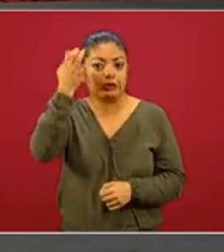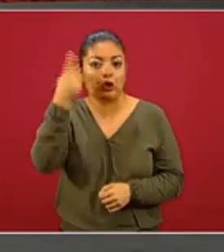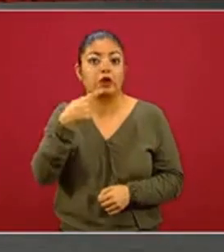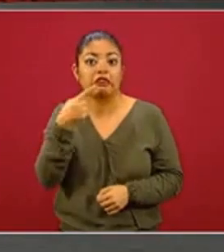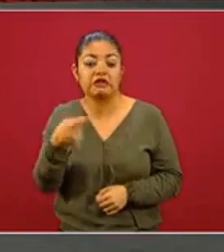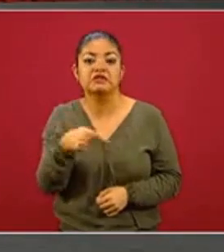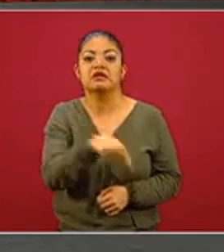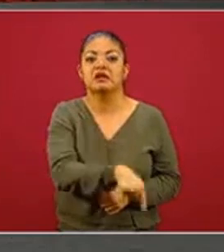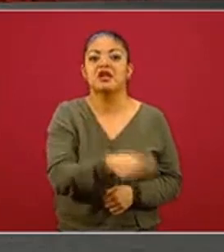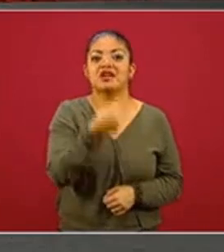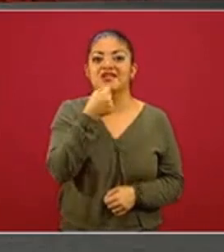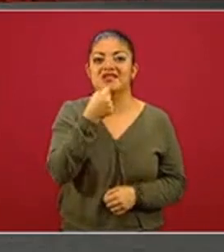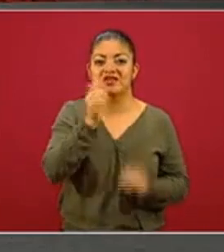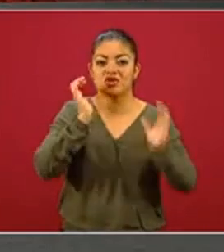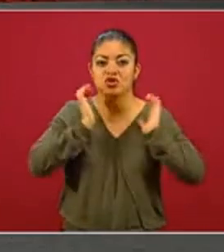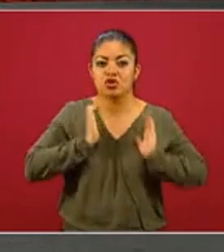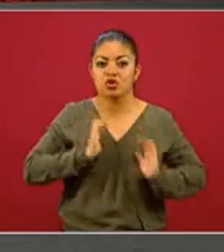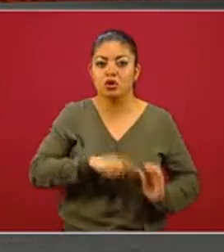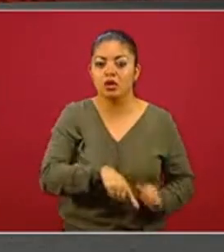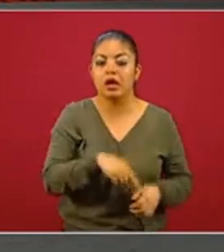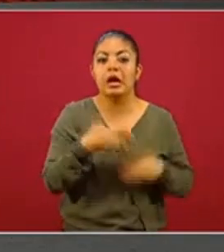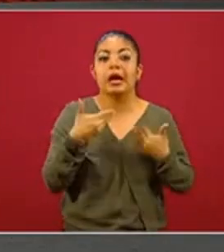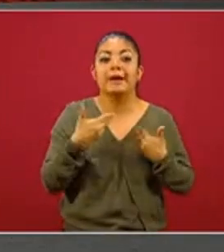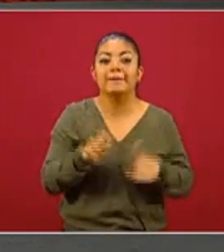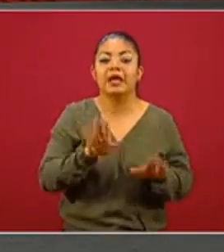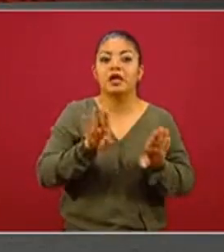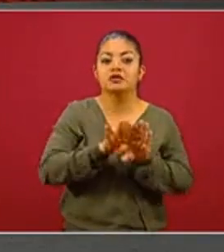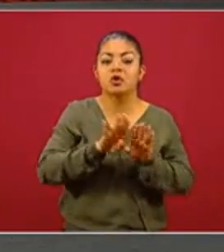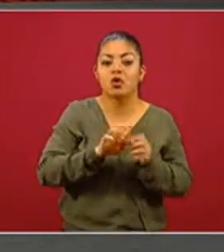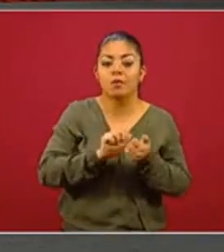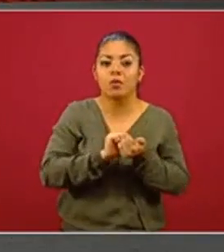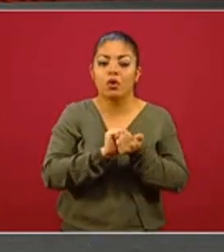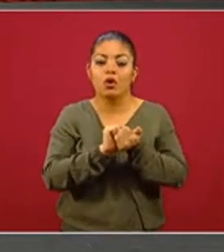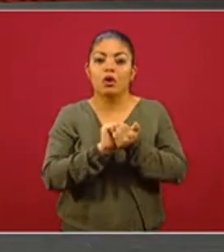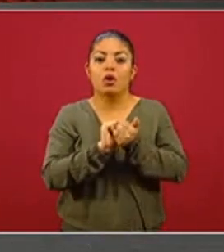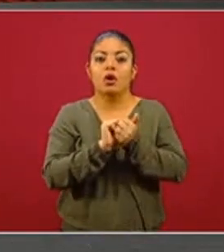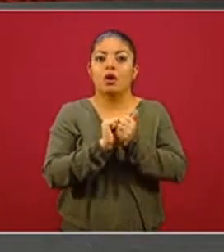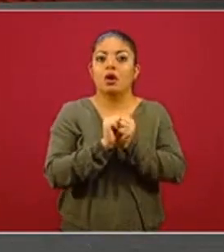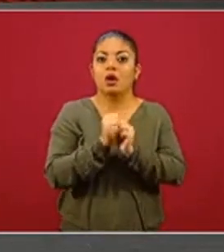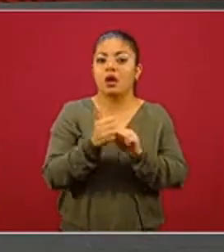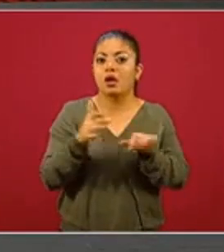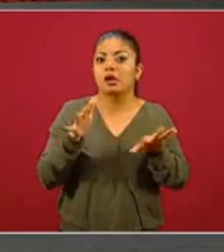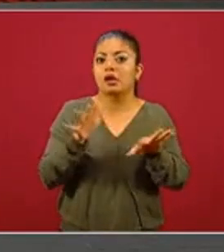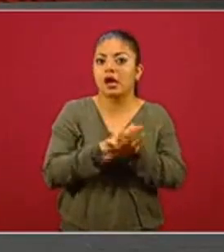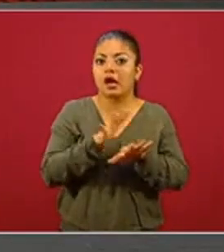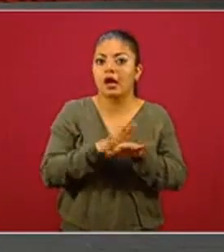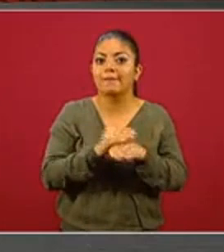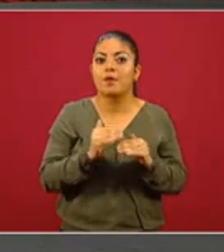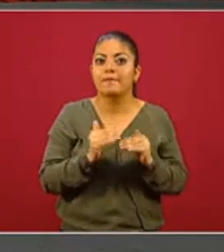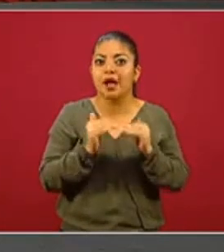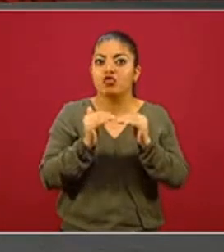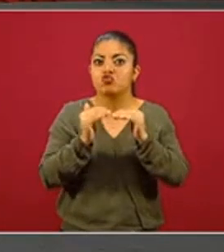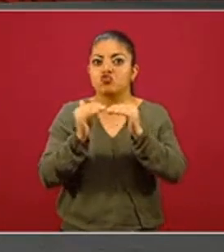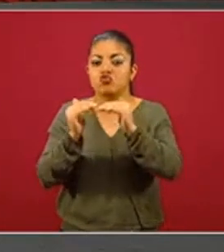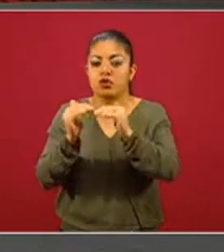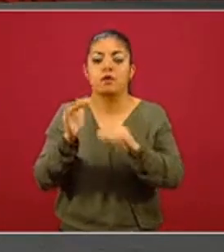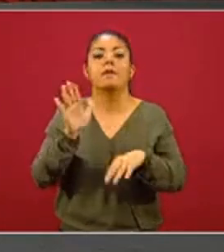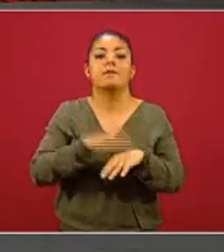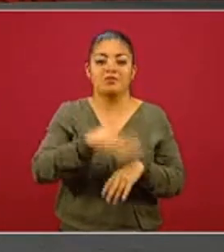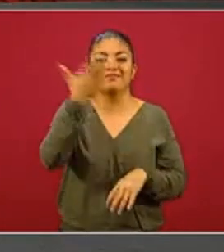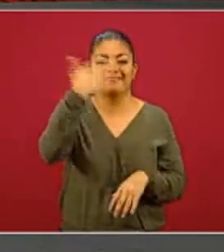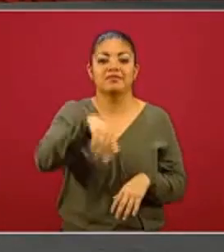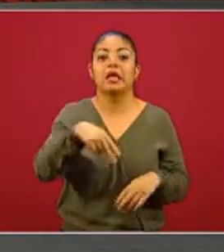niño se está en un proceso de maduración. ¿Qué quiere decir? Paulatinamente, desde que nacemos